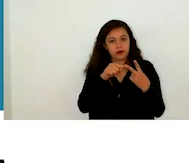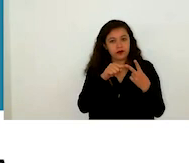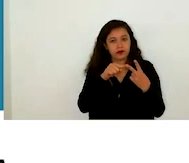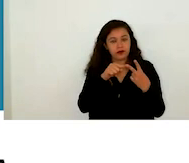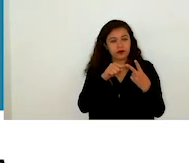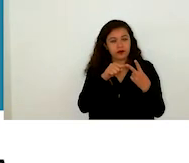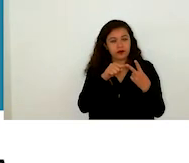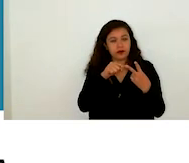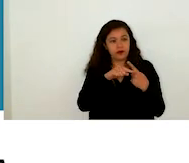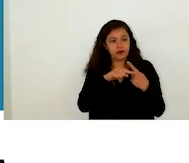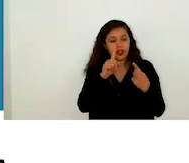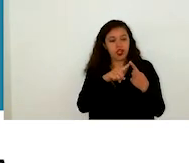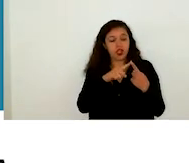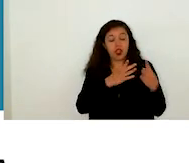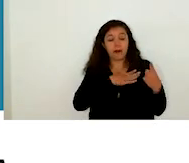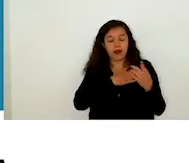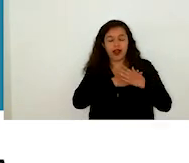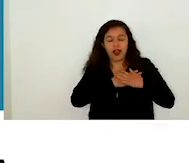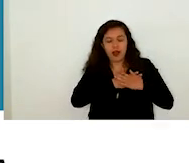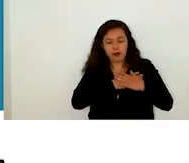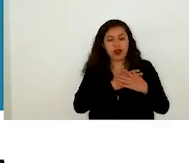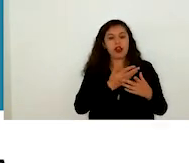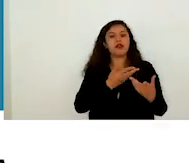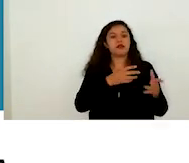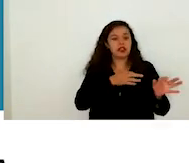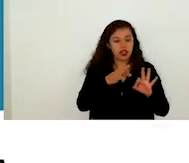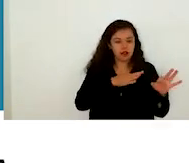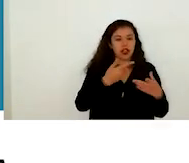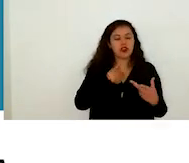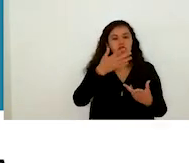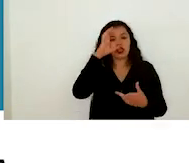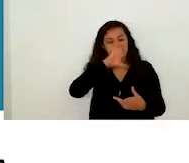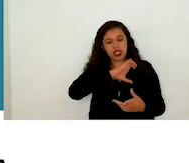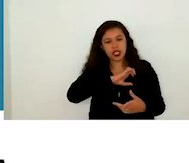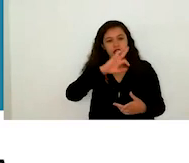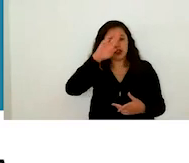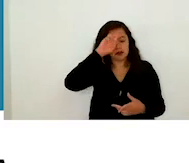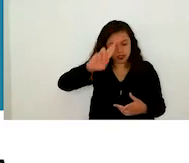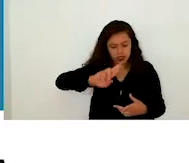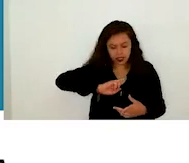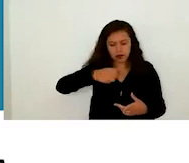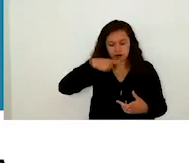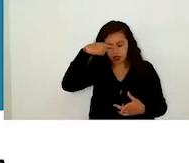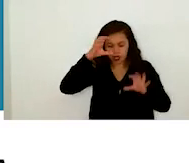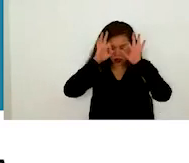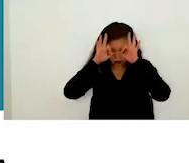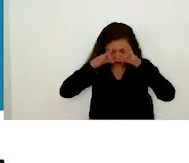si yo amo yo sé amarte a mí mismo si quererme respetarme como esta cuestión del autoconocimiento